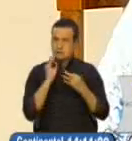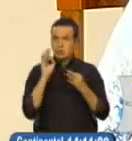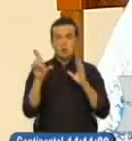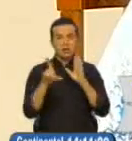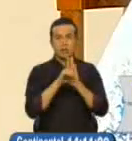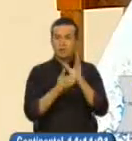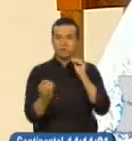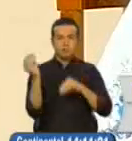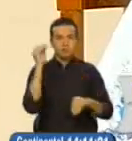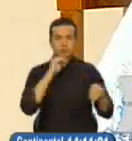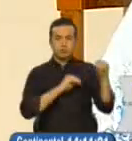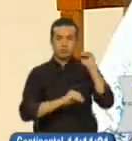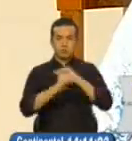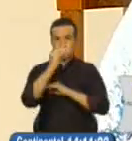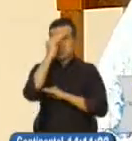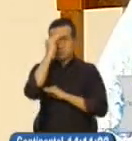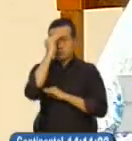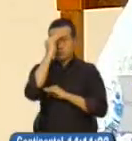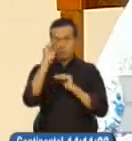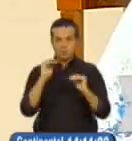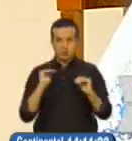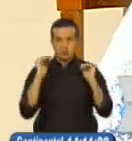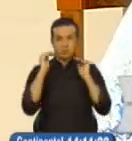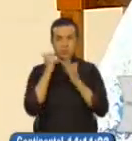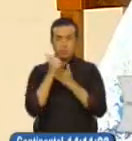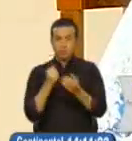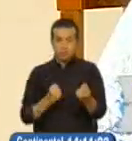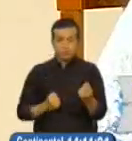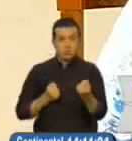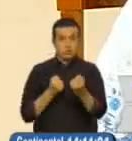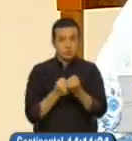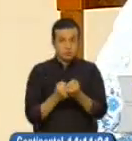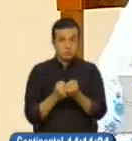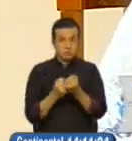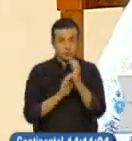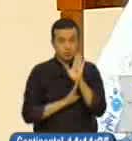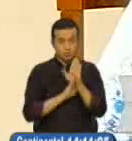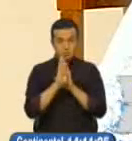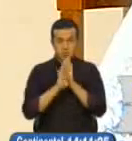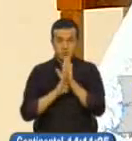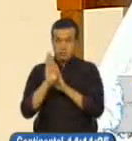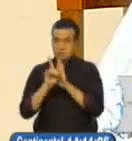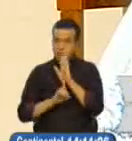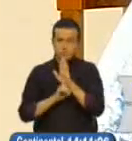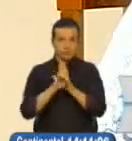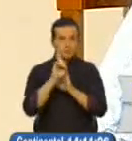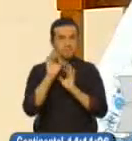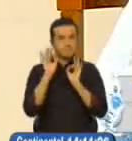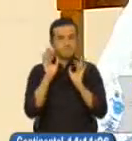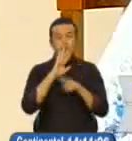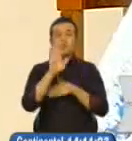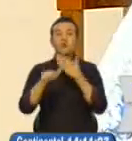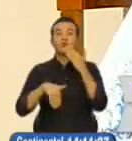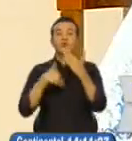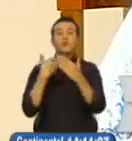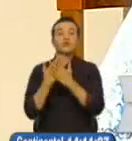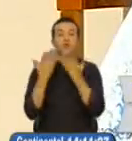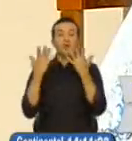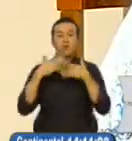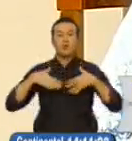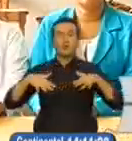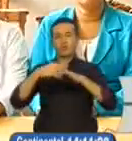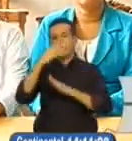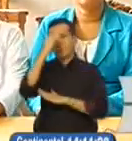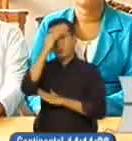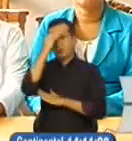ley de educación que permitirá el crecimiento, el desarrollo de todo el sector de la